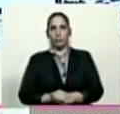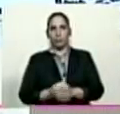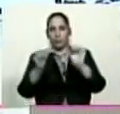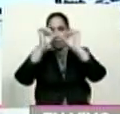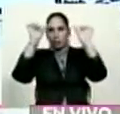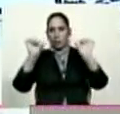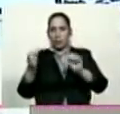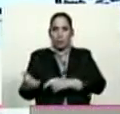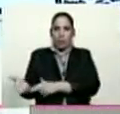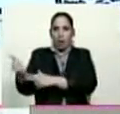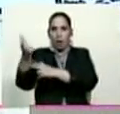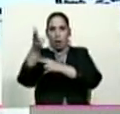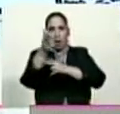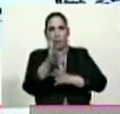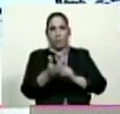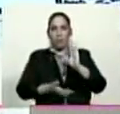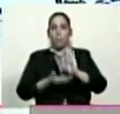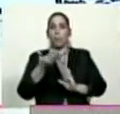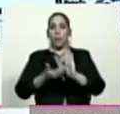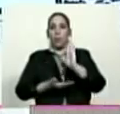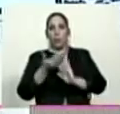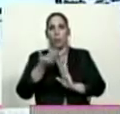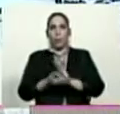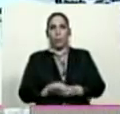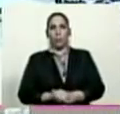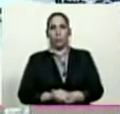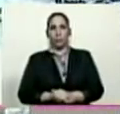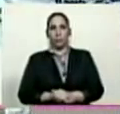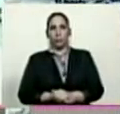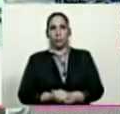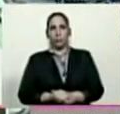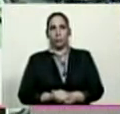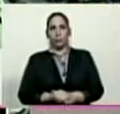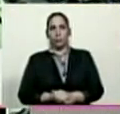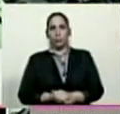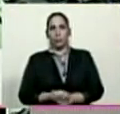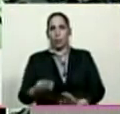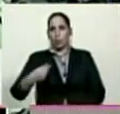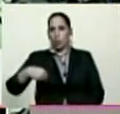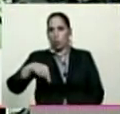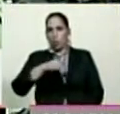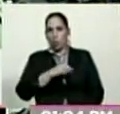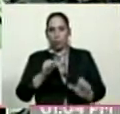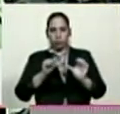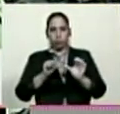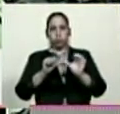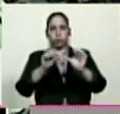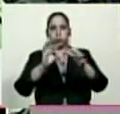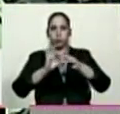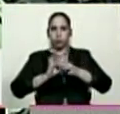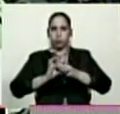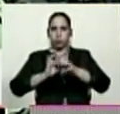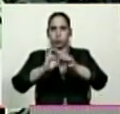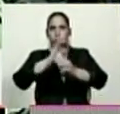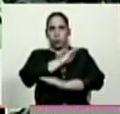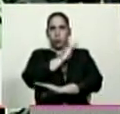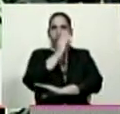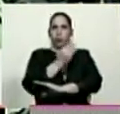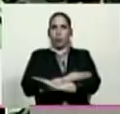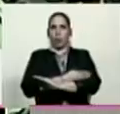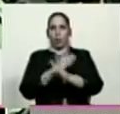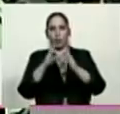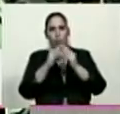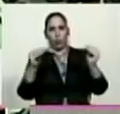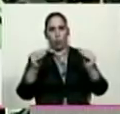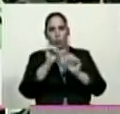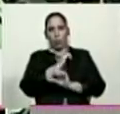armas, siempre es importante para nosotros seguir solidificando en todos los sentidos nuestra Fuerza